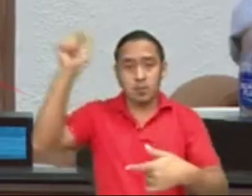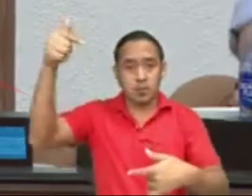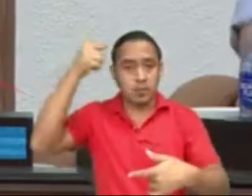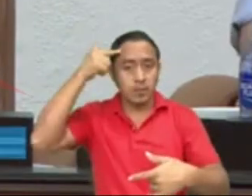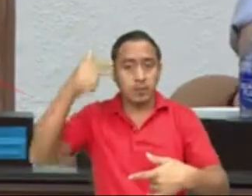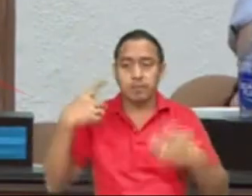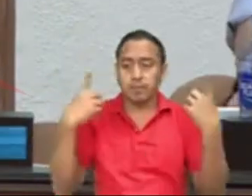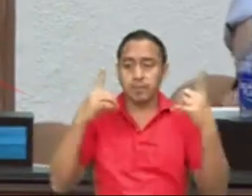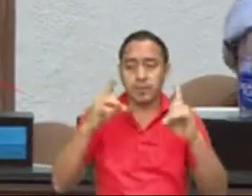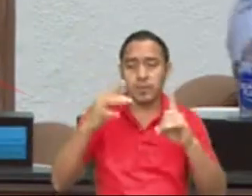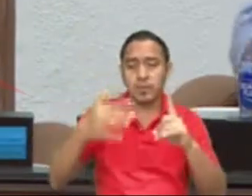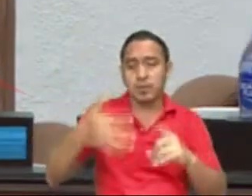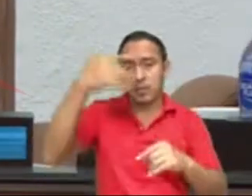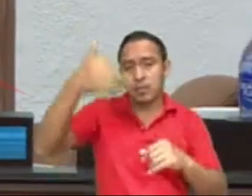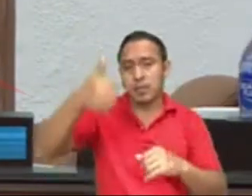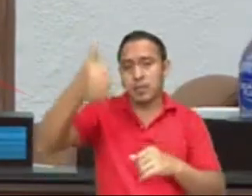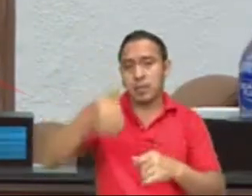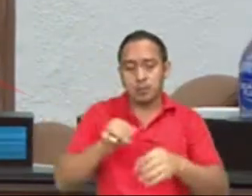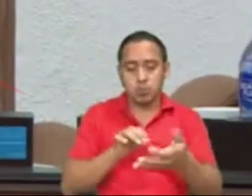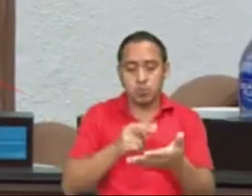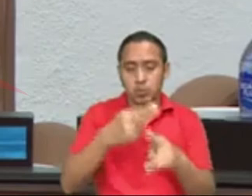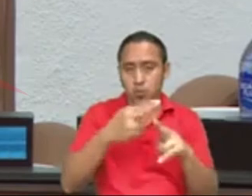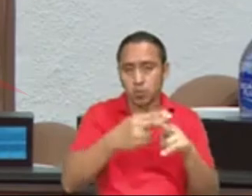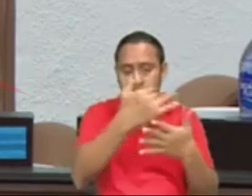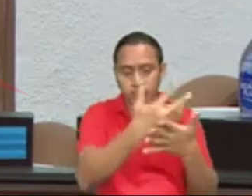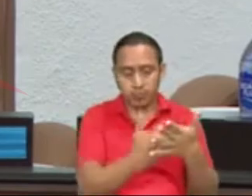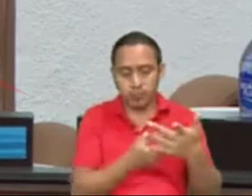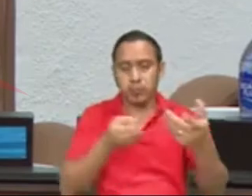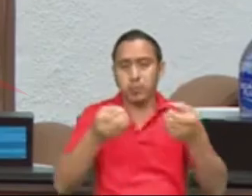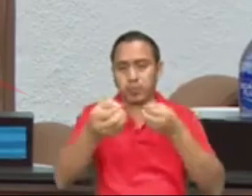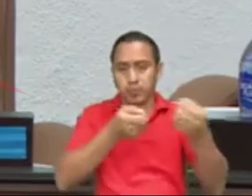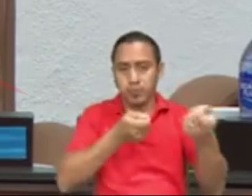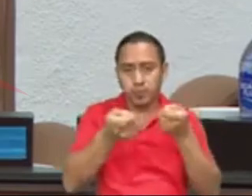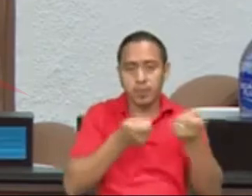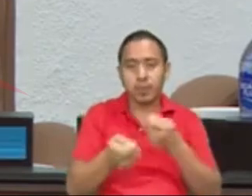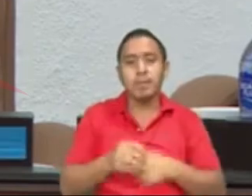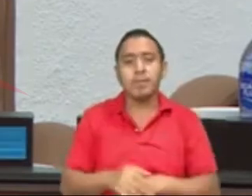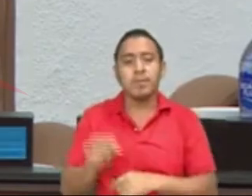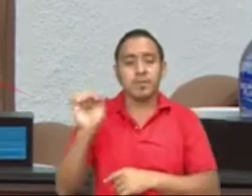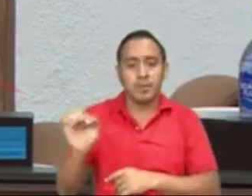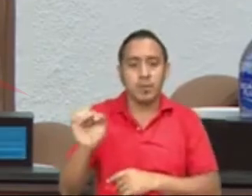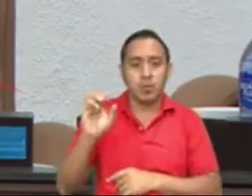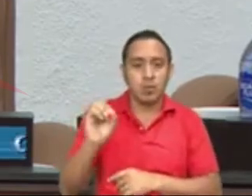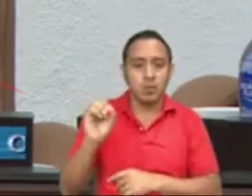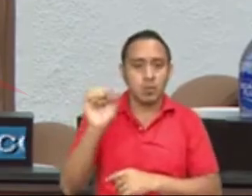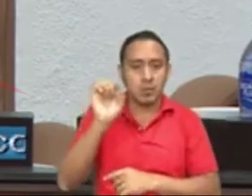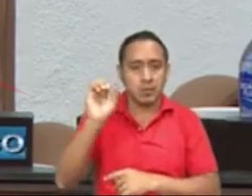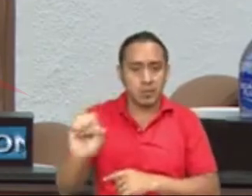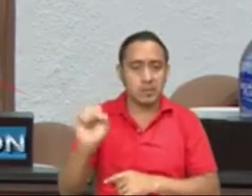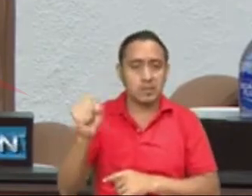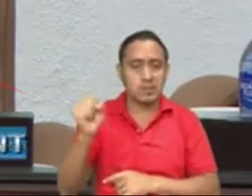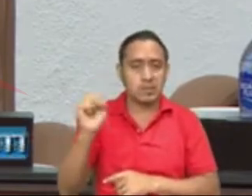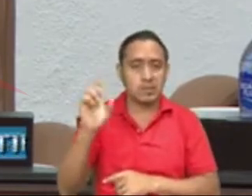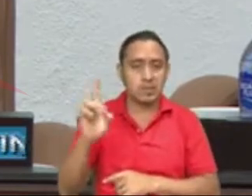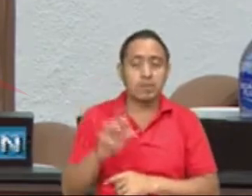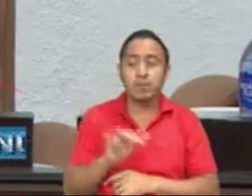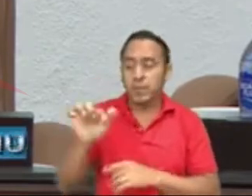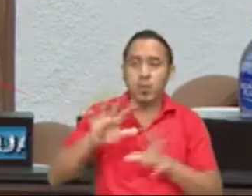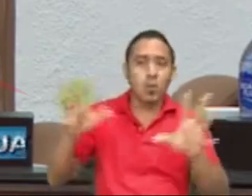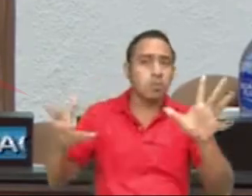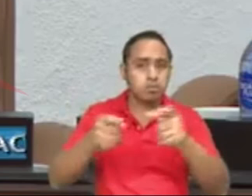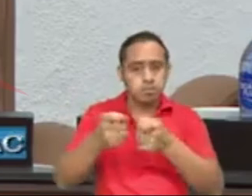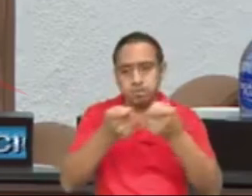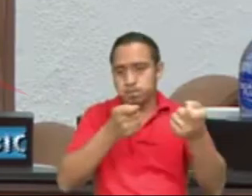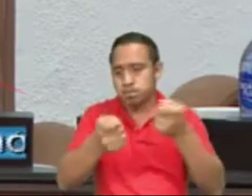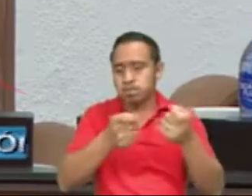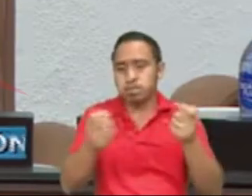de la Dirección General de Registro y Control de Organismos sin fines de lucro en cuanto a la regulación de